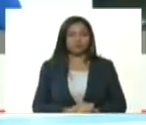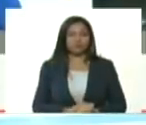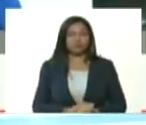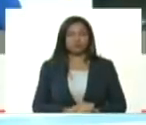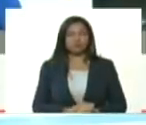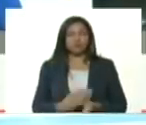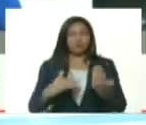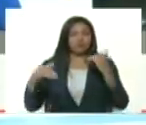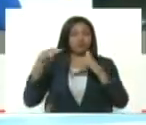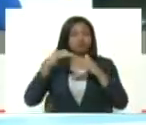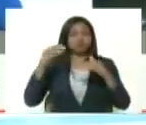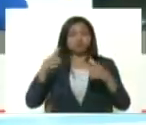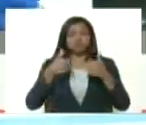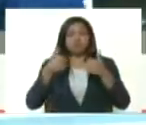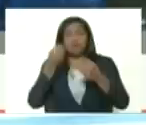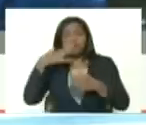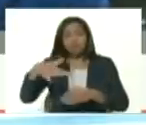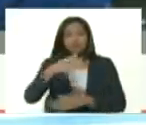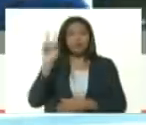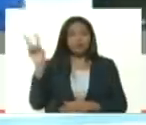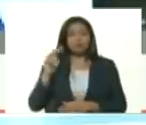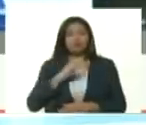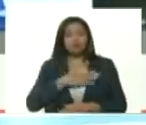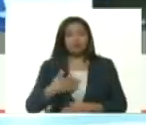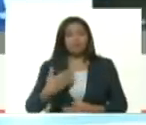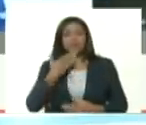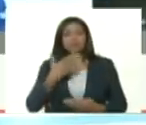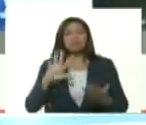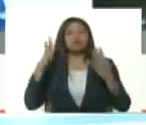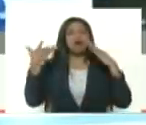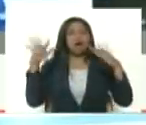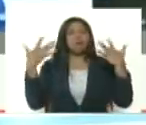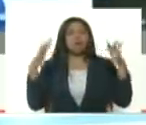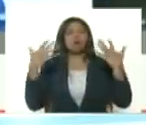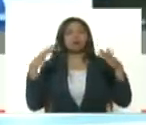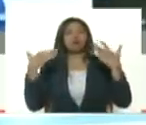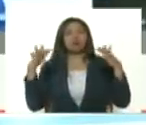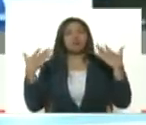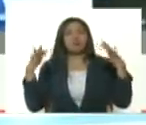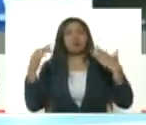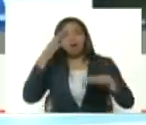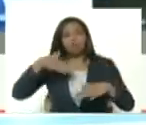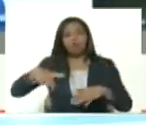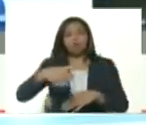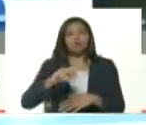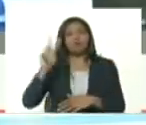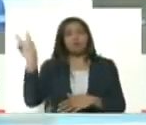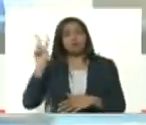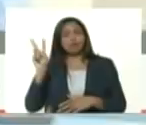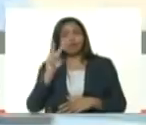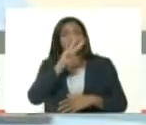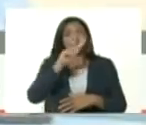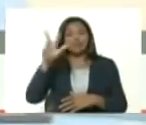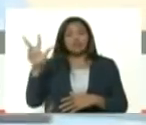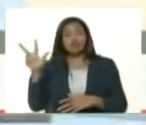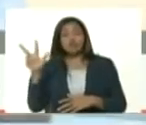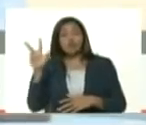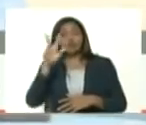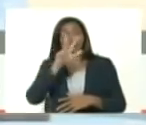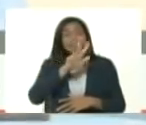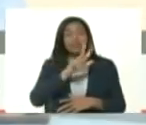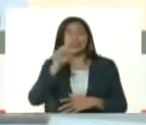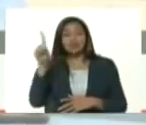De altísimo nivel del pueblo de Venezuela. Quiero pedir un aplauso al pueblo de Venezuela en este día 31 de la cuarentena